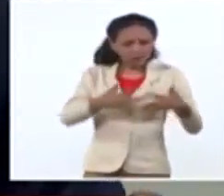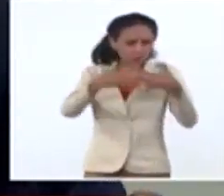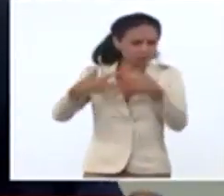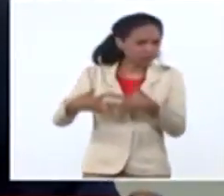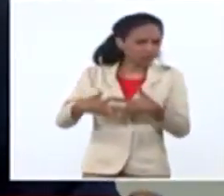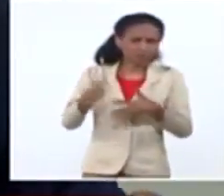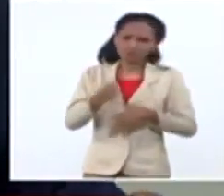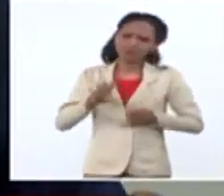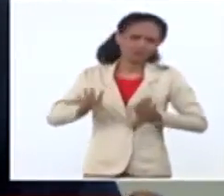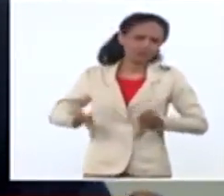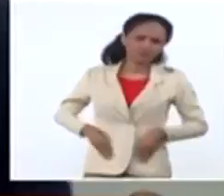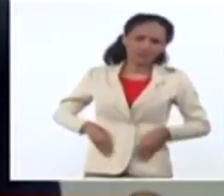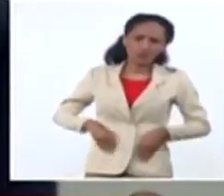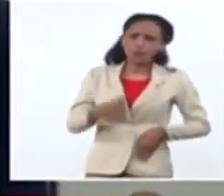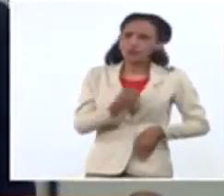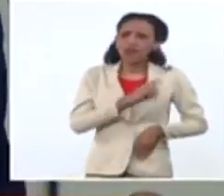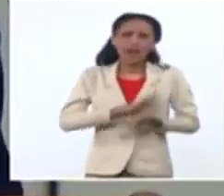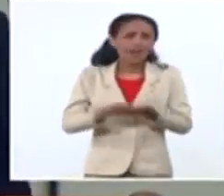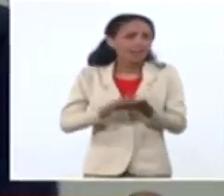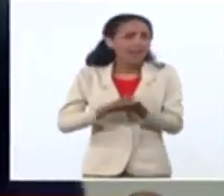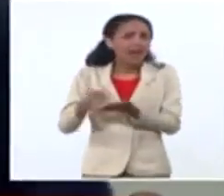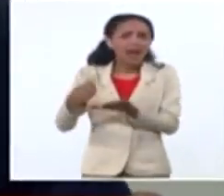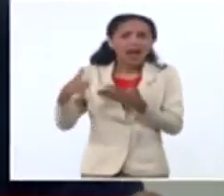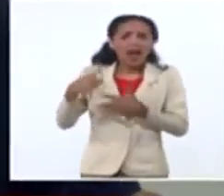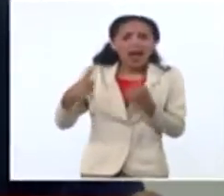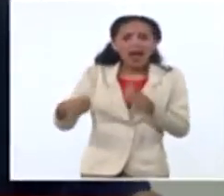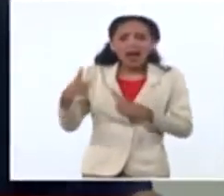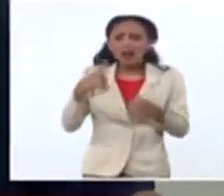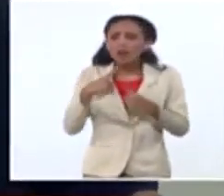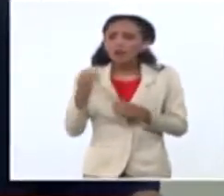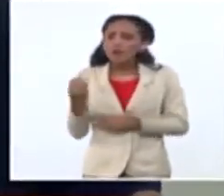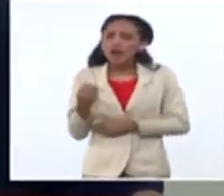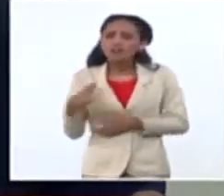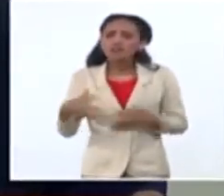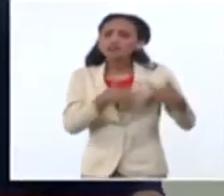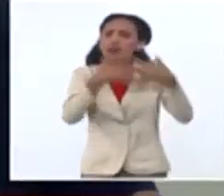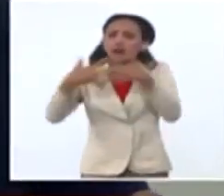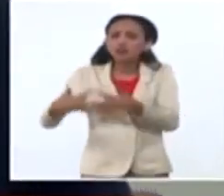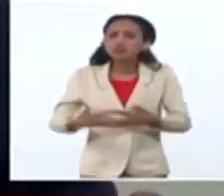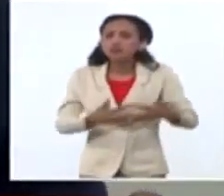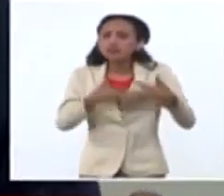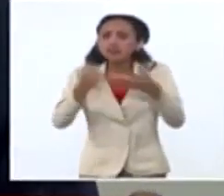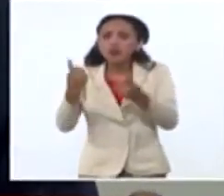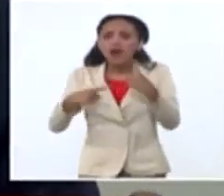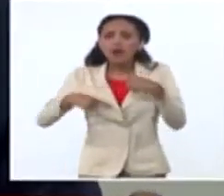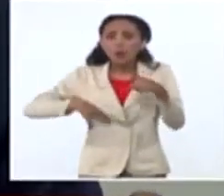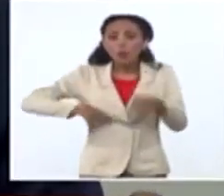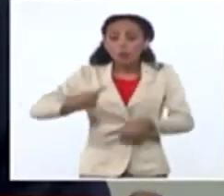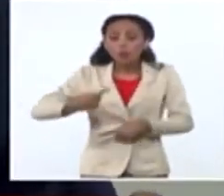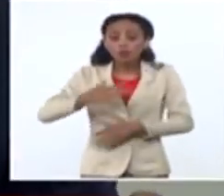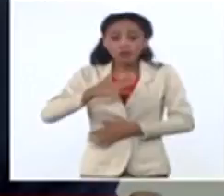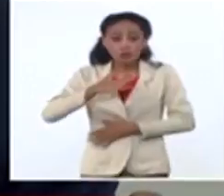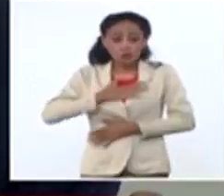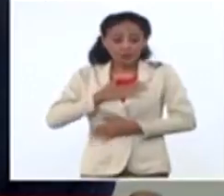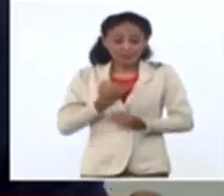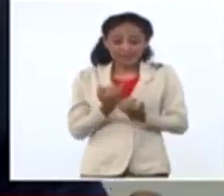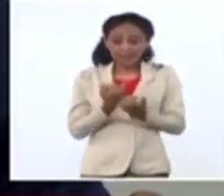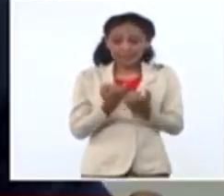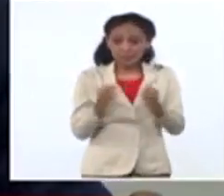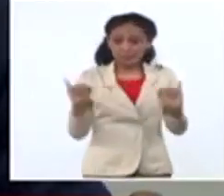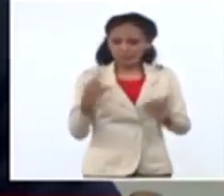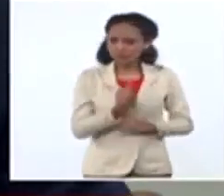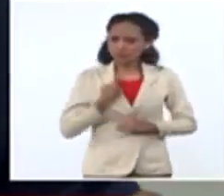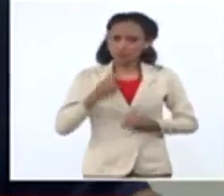intervención humanitaria o cualquier forma de intervención contra nuestra independencia y